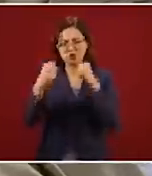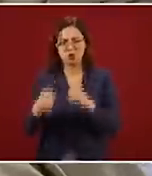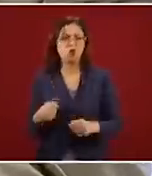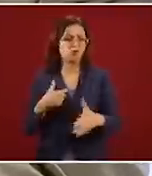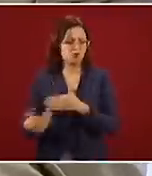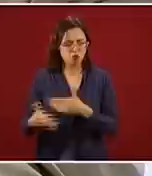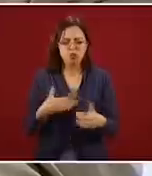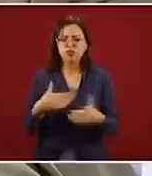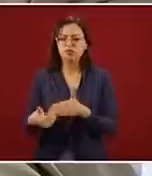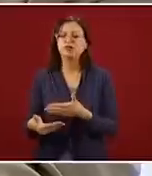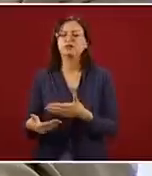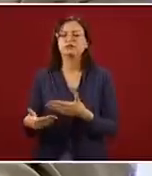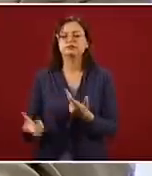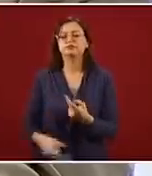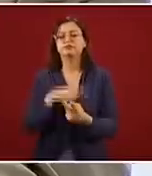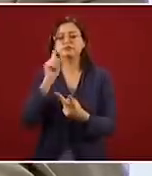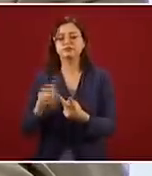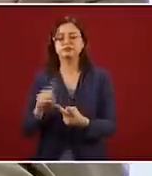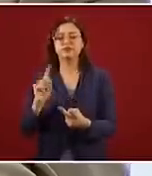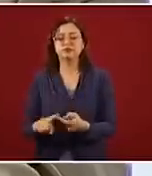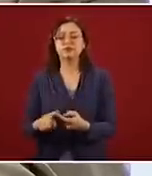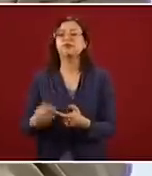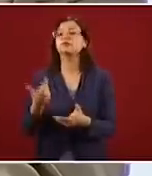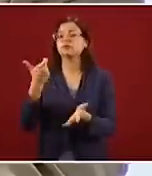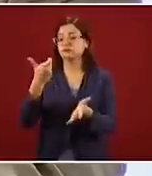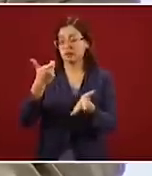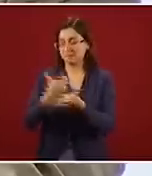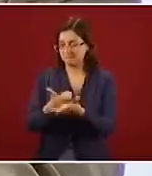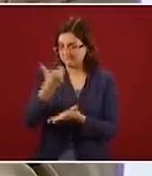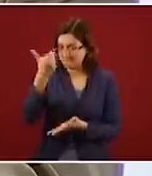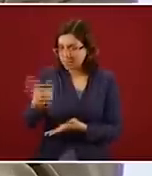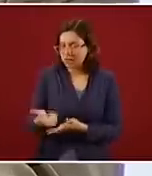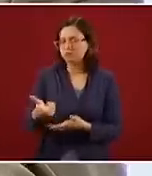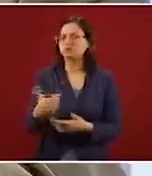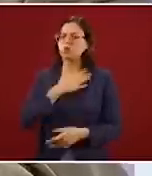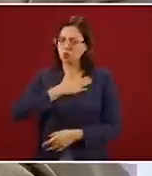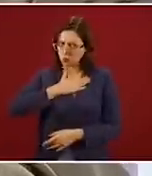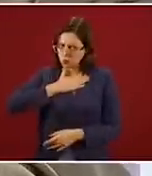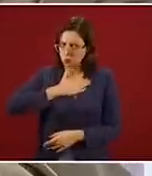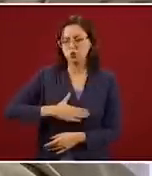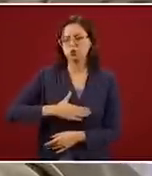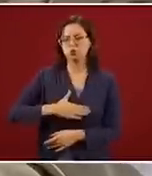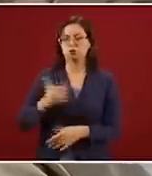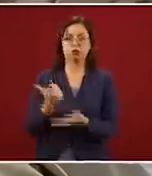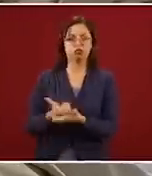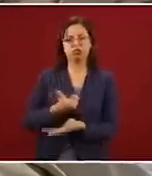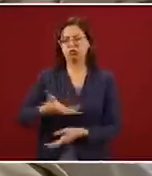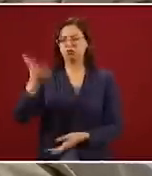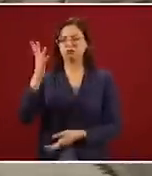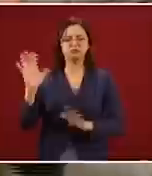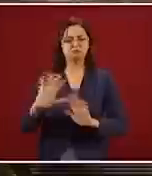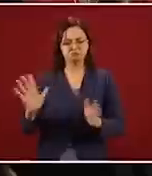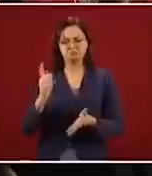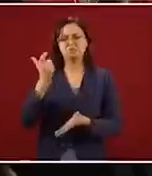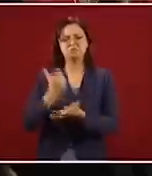modernos y al tiempo conseguirlos en los precios justos, en los precios razonables. Y esto se puede lograr de manera más